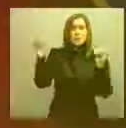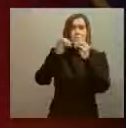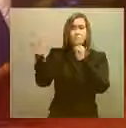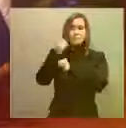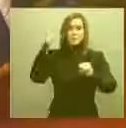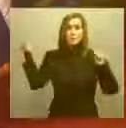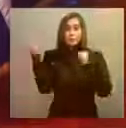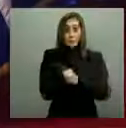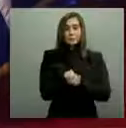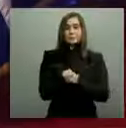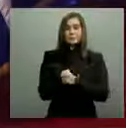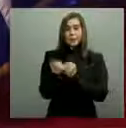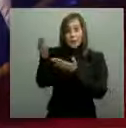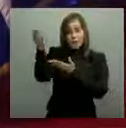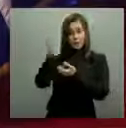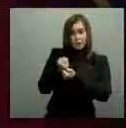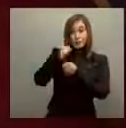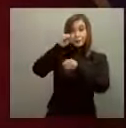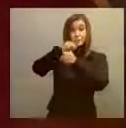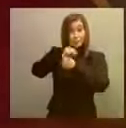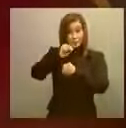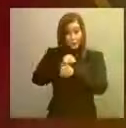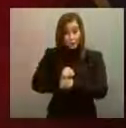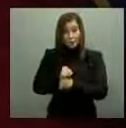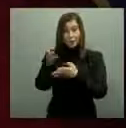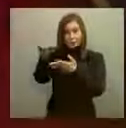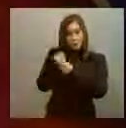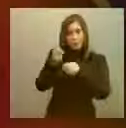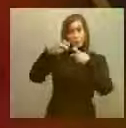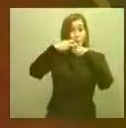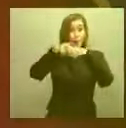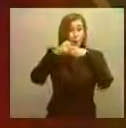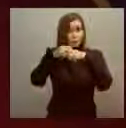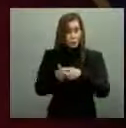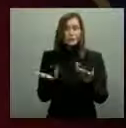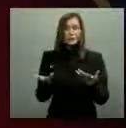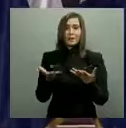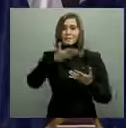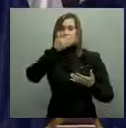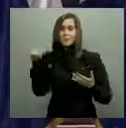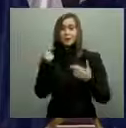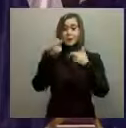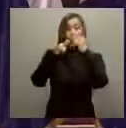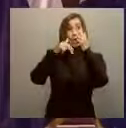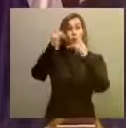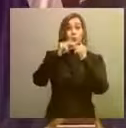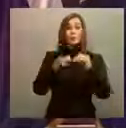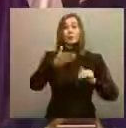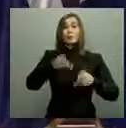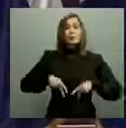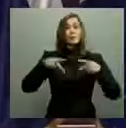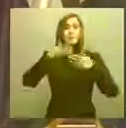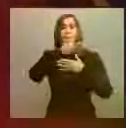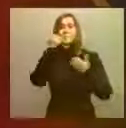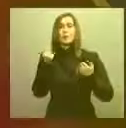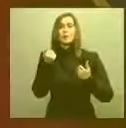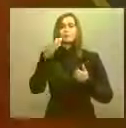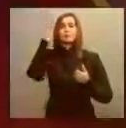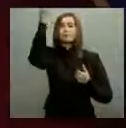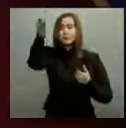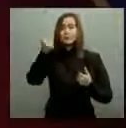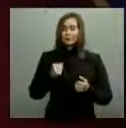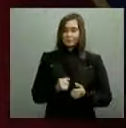a recuperar el empleo y la actividad industrial. Vamos a construir una mejor calidad de vida y un mejor futuro.